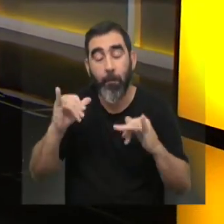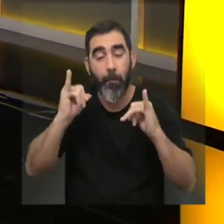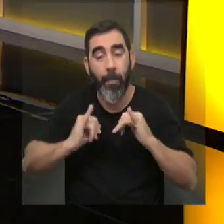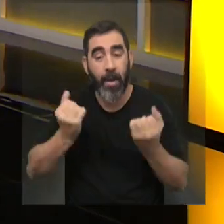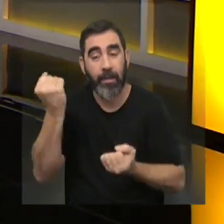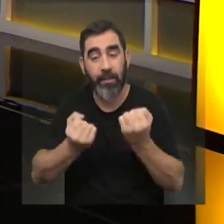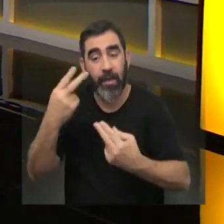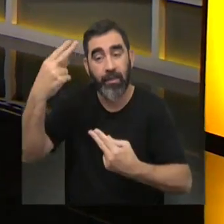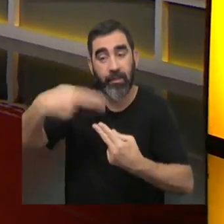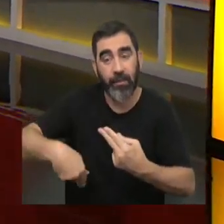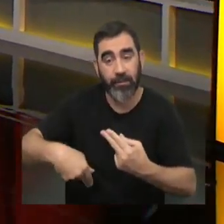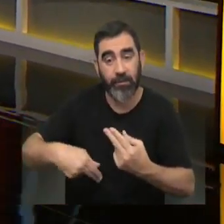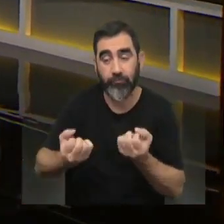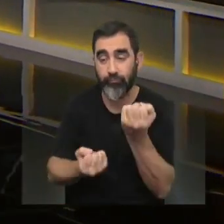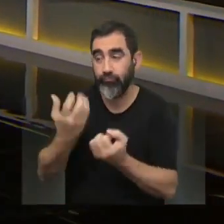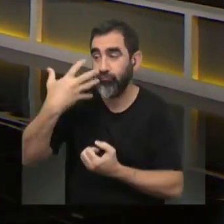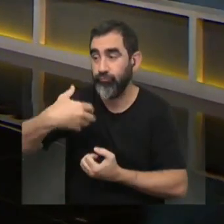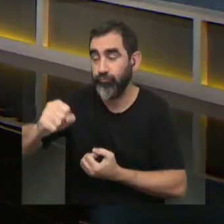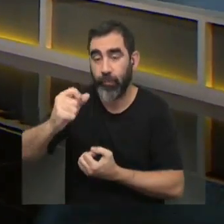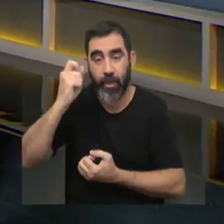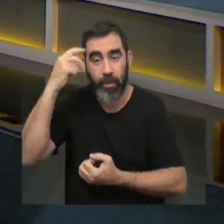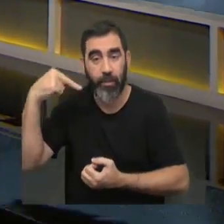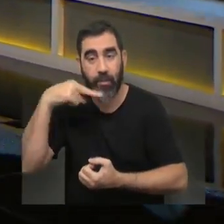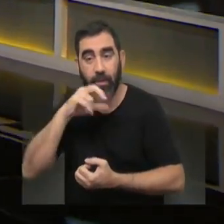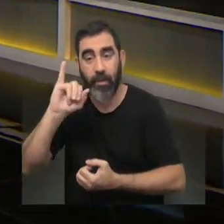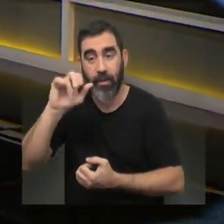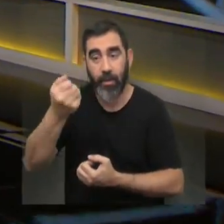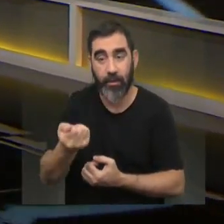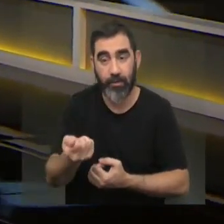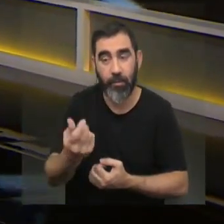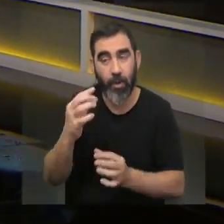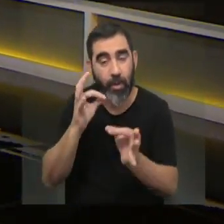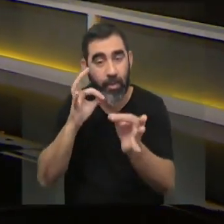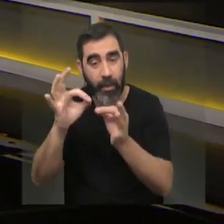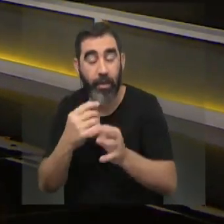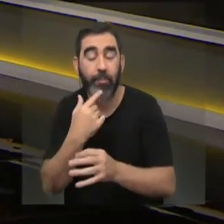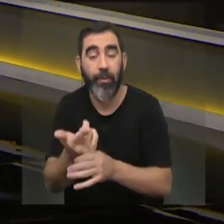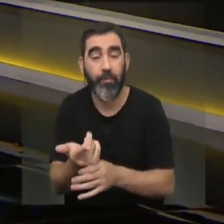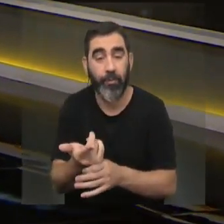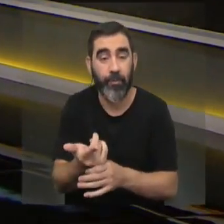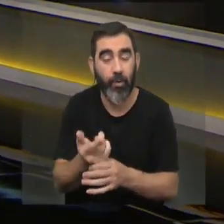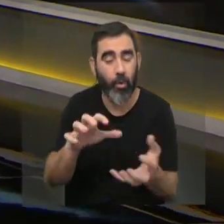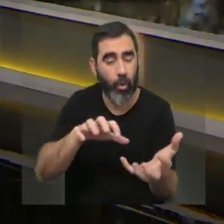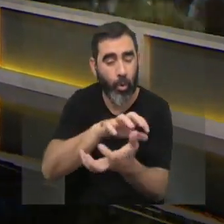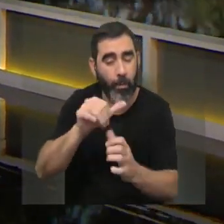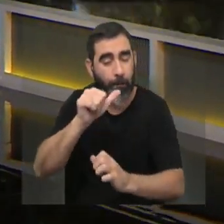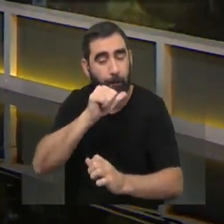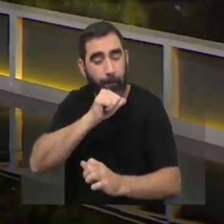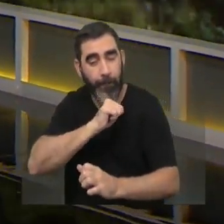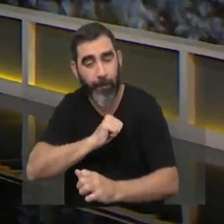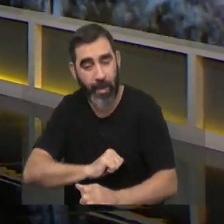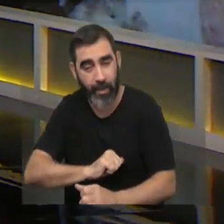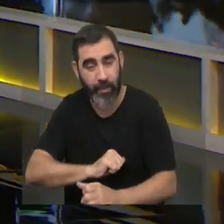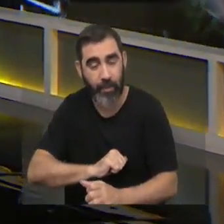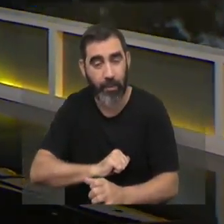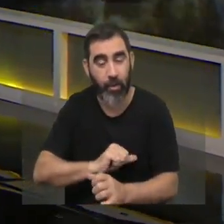vehículo, tomar un taxi que nos conduzca una inteligencia artificial. Pero cosas todavía más delicadas, por ejemplo, complejas operaciones quirúrgicas,